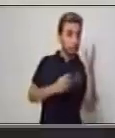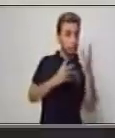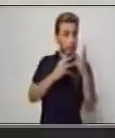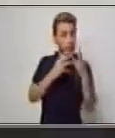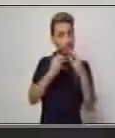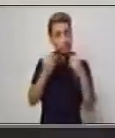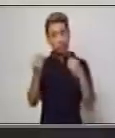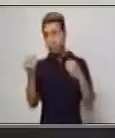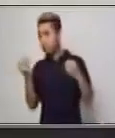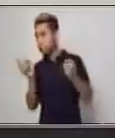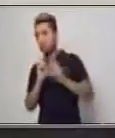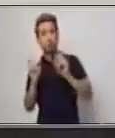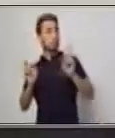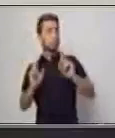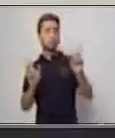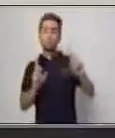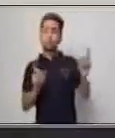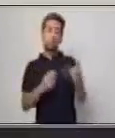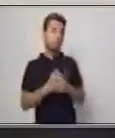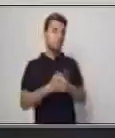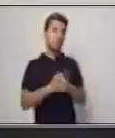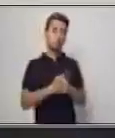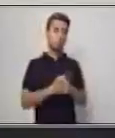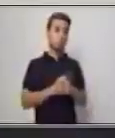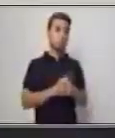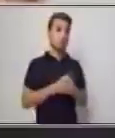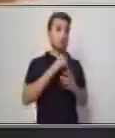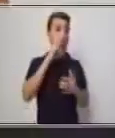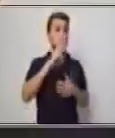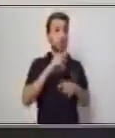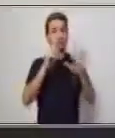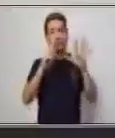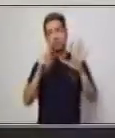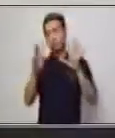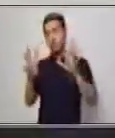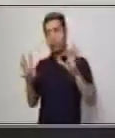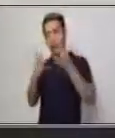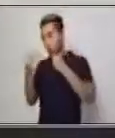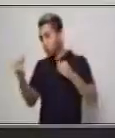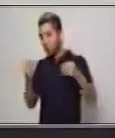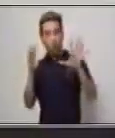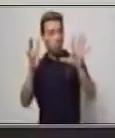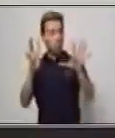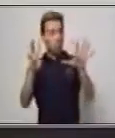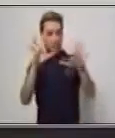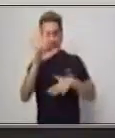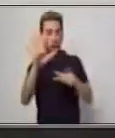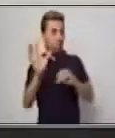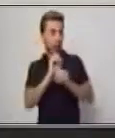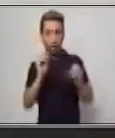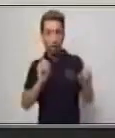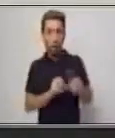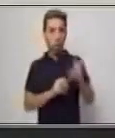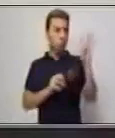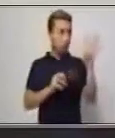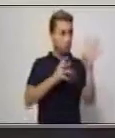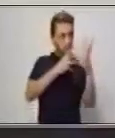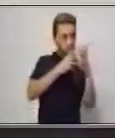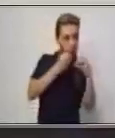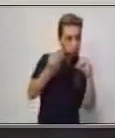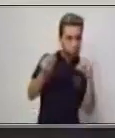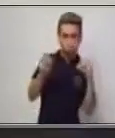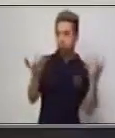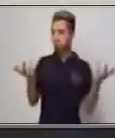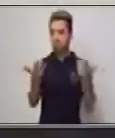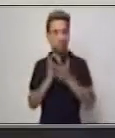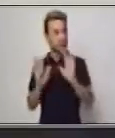Ah, no, tampoco. Solo hay 3, 6, 9, no. No hay ninguno que me dé 5. Ahora intentemos con el 4.